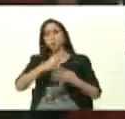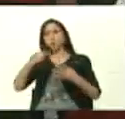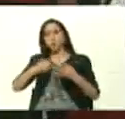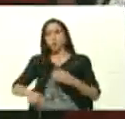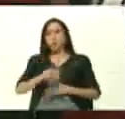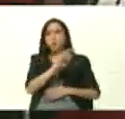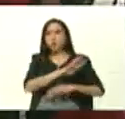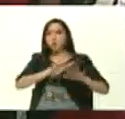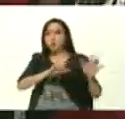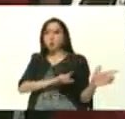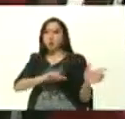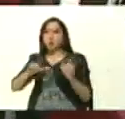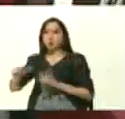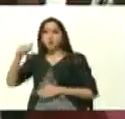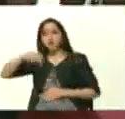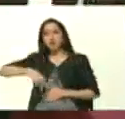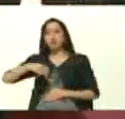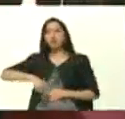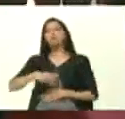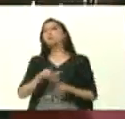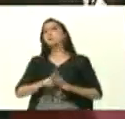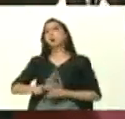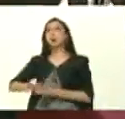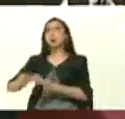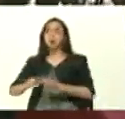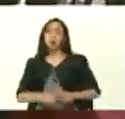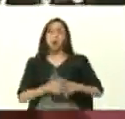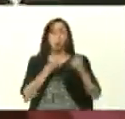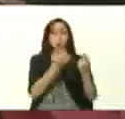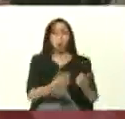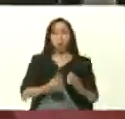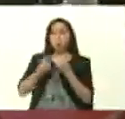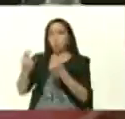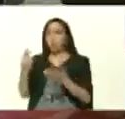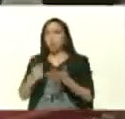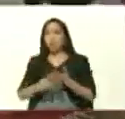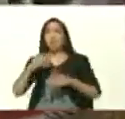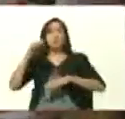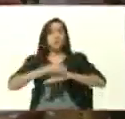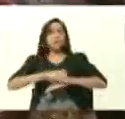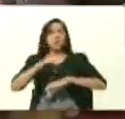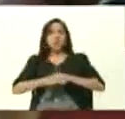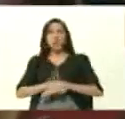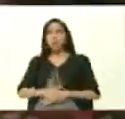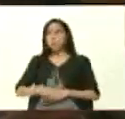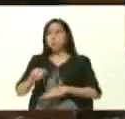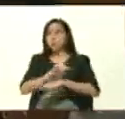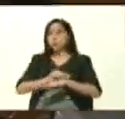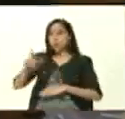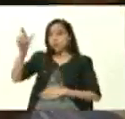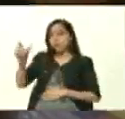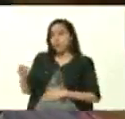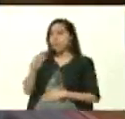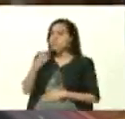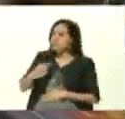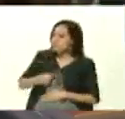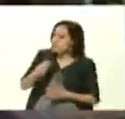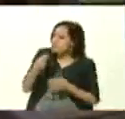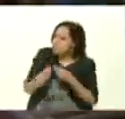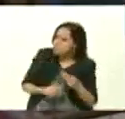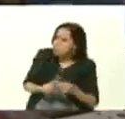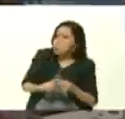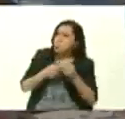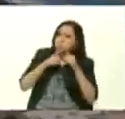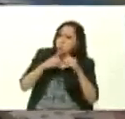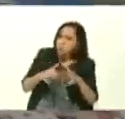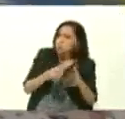acá, en este sector, en distribución de 1000 calzados. Yo quiero que la ministra Nelly nos diga cómo está la